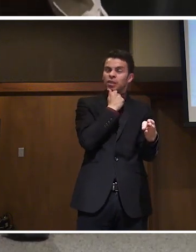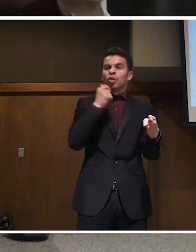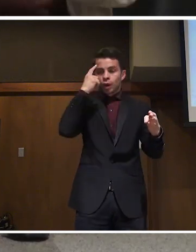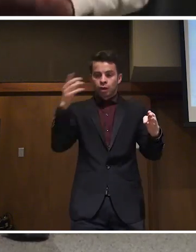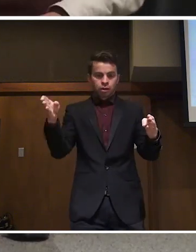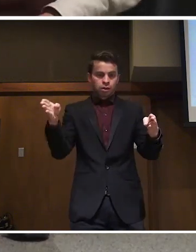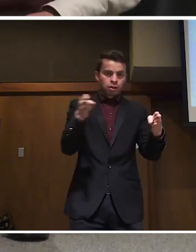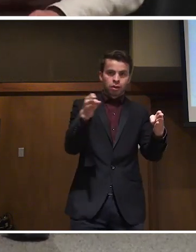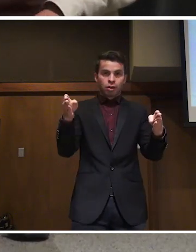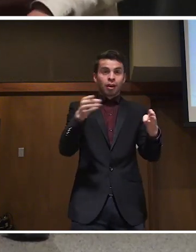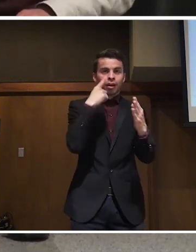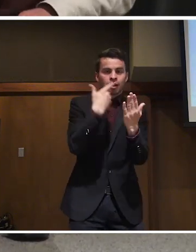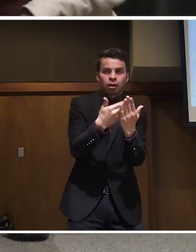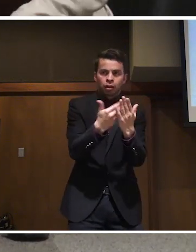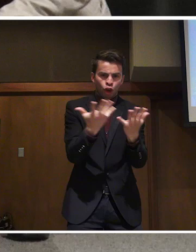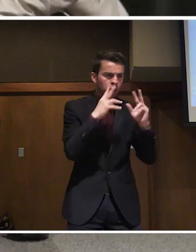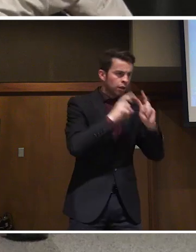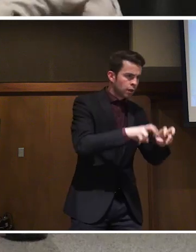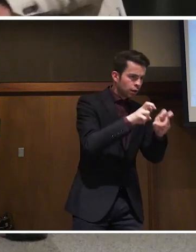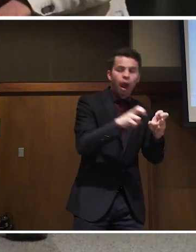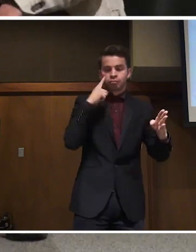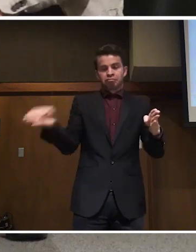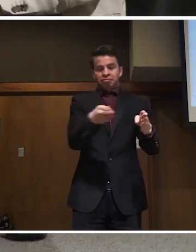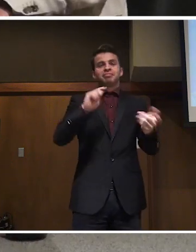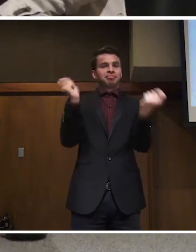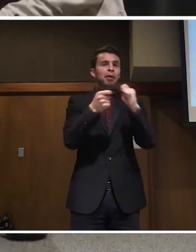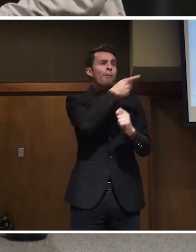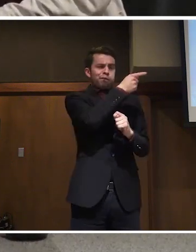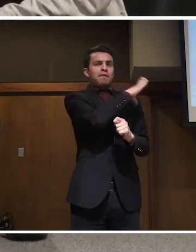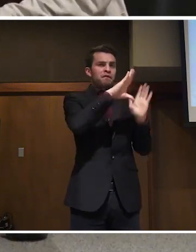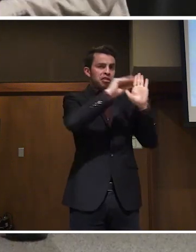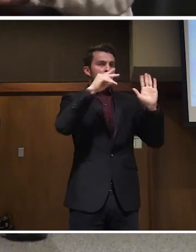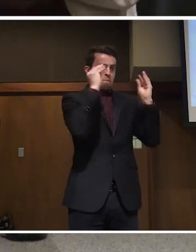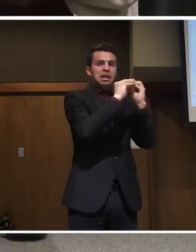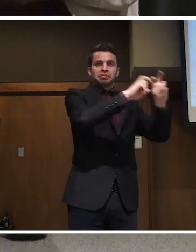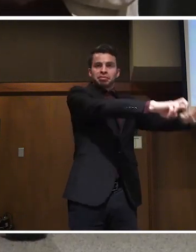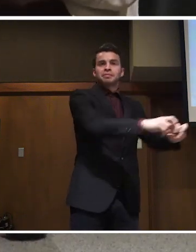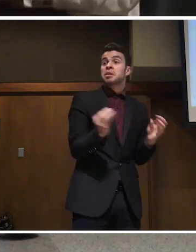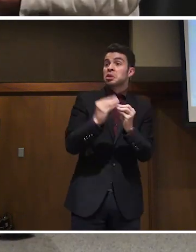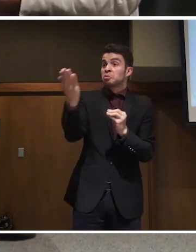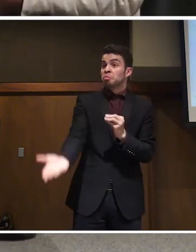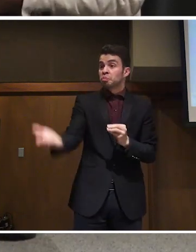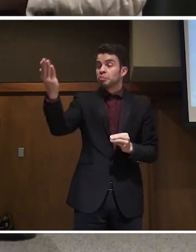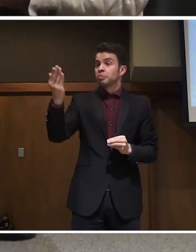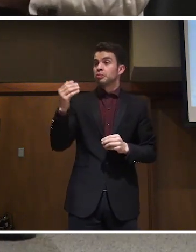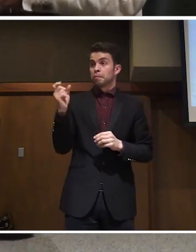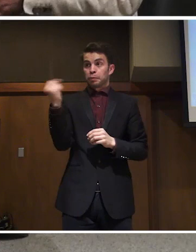fuentes documentales como las que se conservan aquí en la biblioteca. Bueno, acá hay otra pregunta,